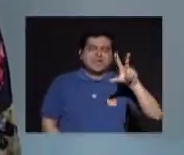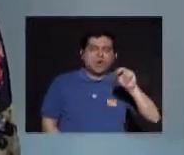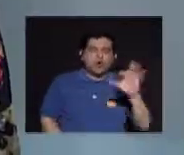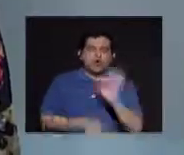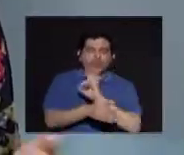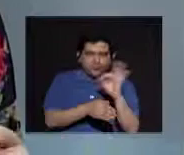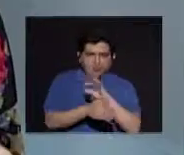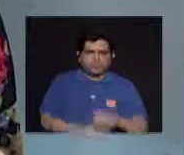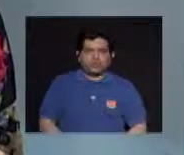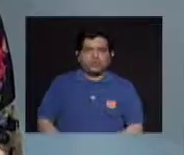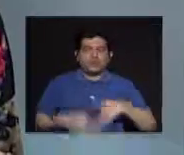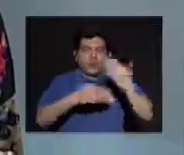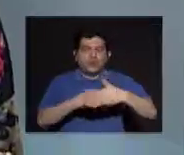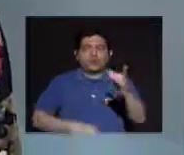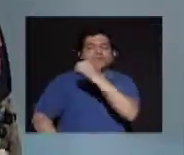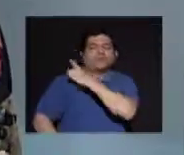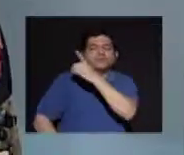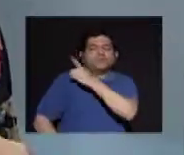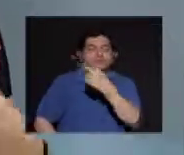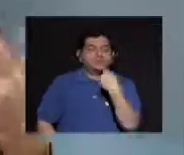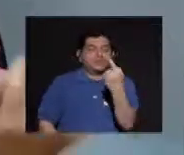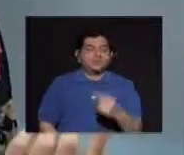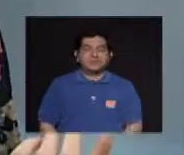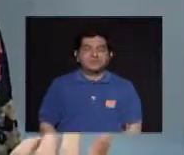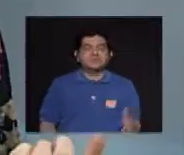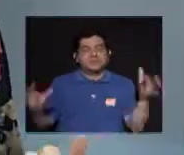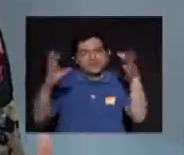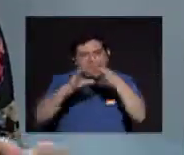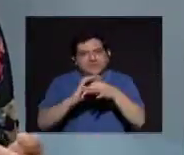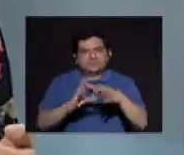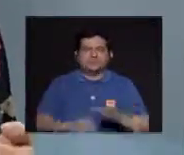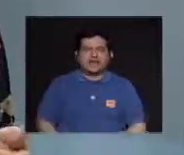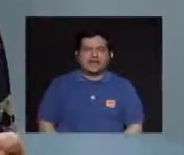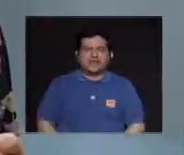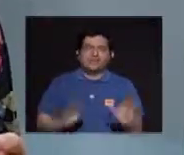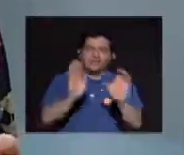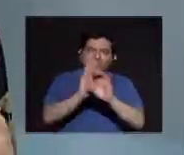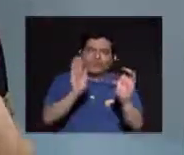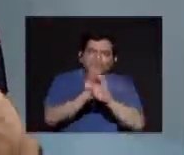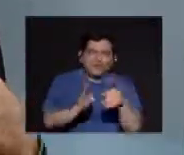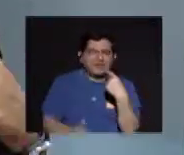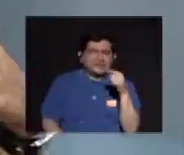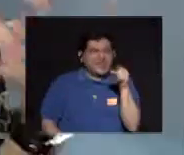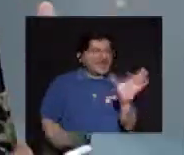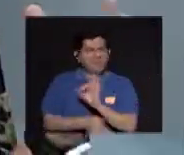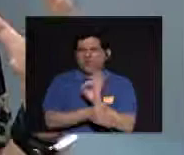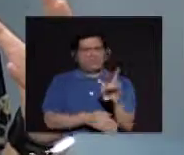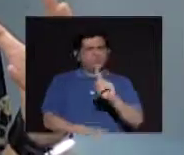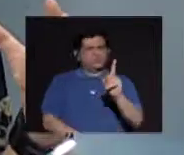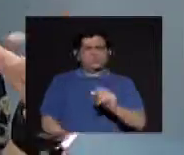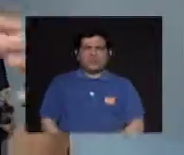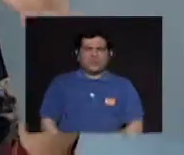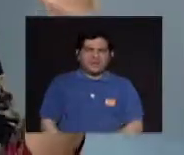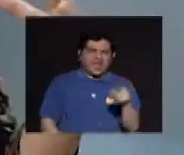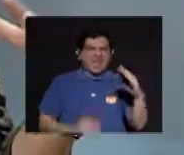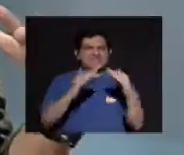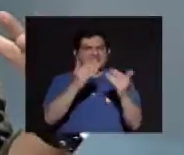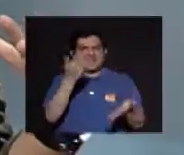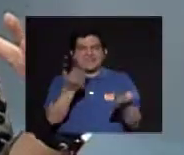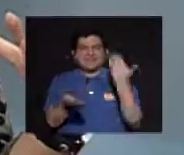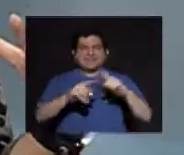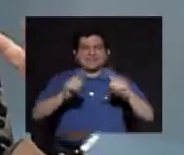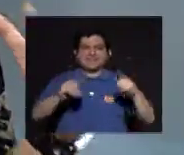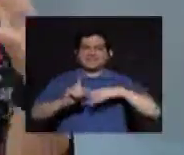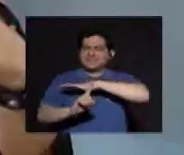puede funcionar. Después dirección, también iba a tener que decir algo al respecto. Fotografía, decía que esto no funcionaba. Bueno, tal vez esta